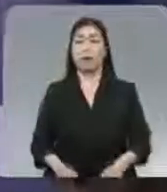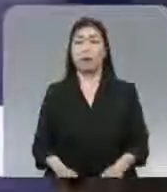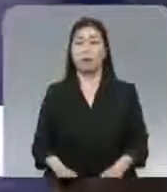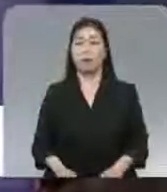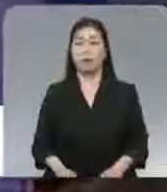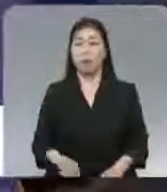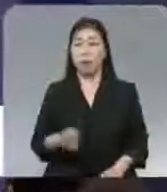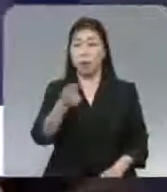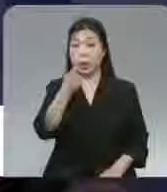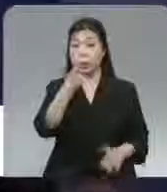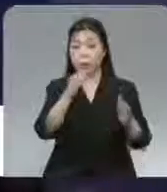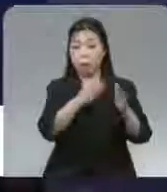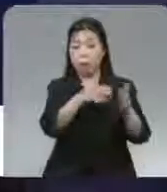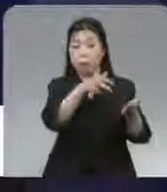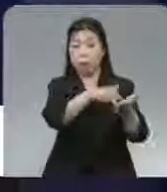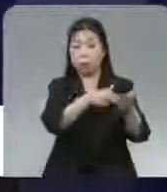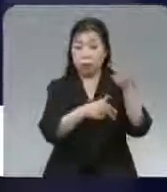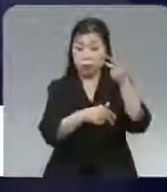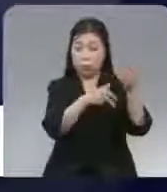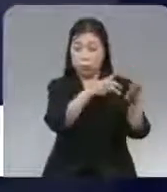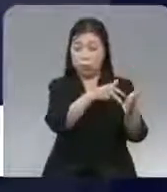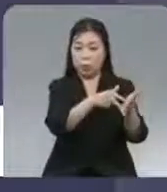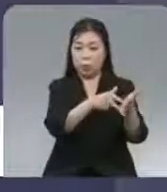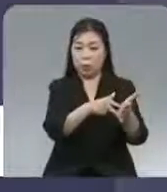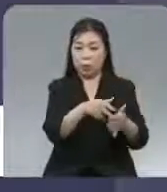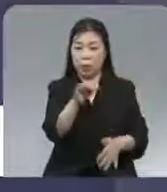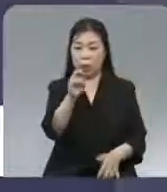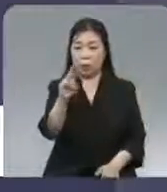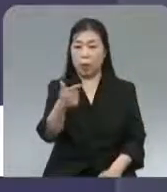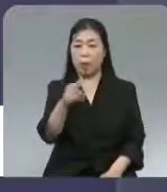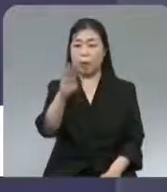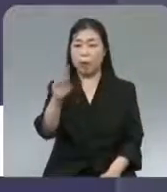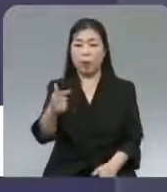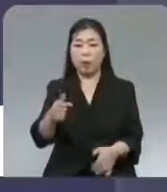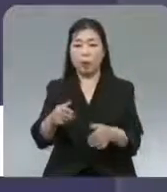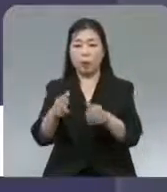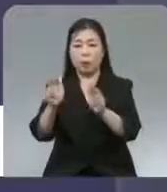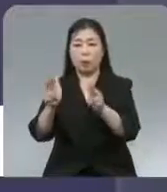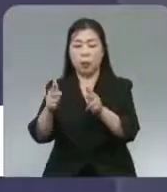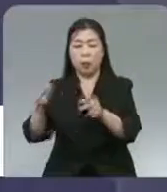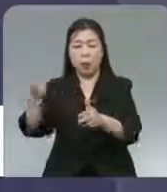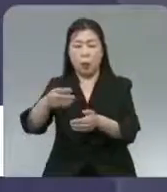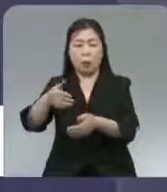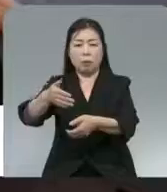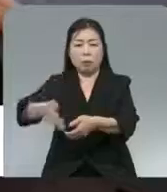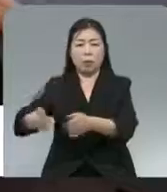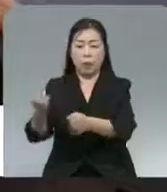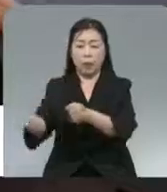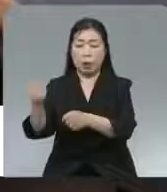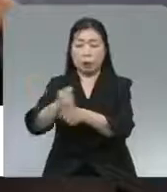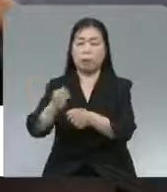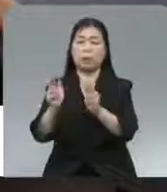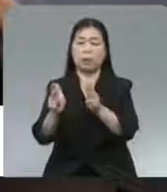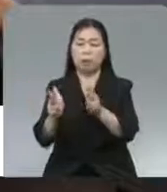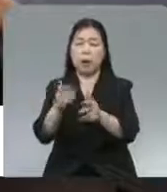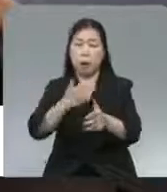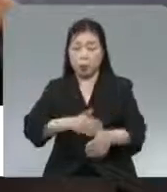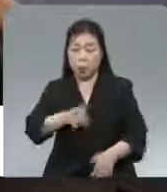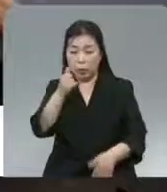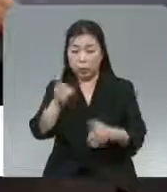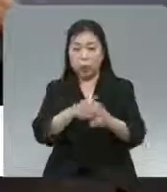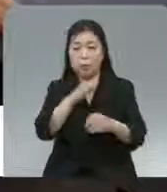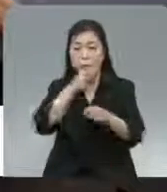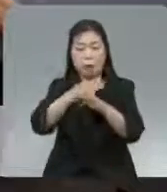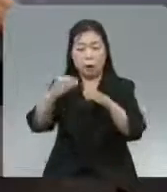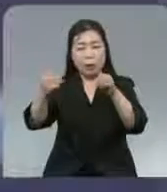desnuclearización en tanto en el medio especializado en noticias norcoreanas 38 norte de eeuu dio a